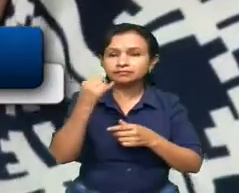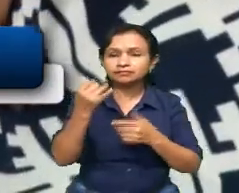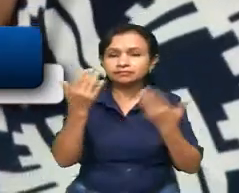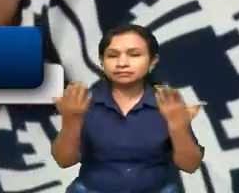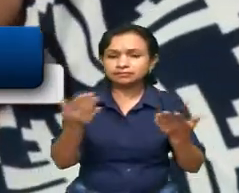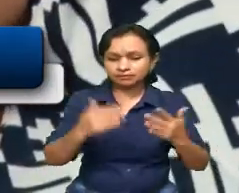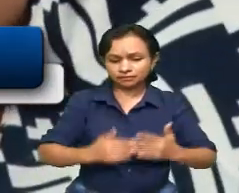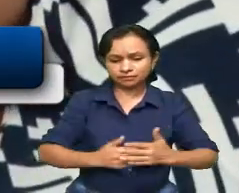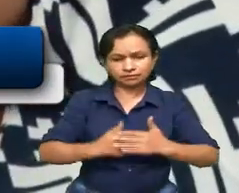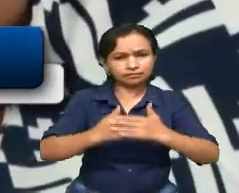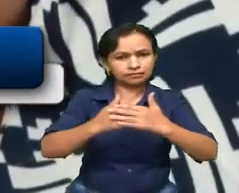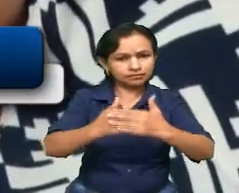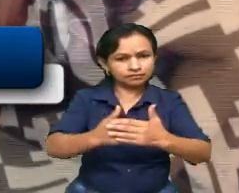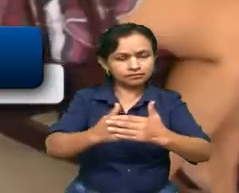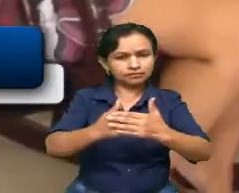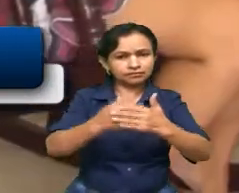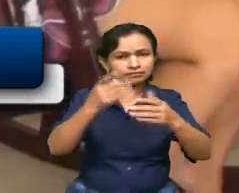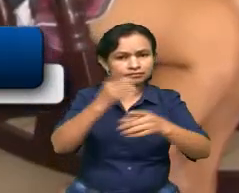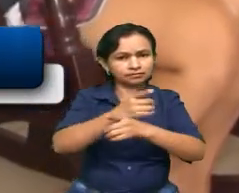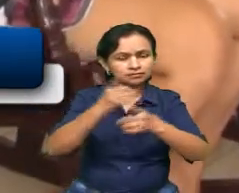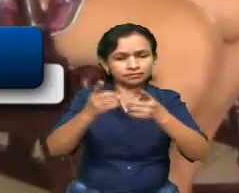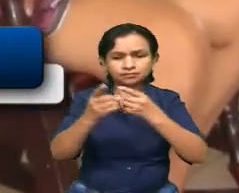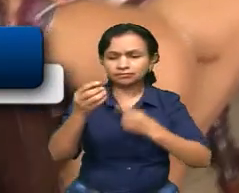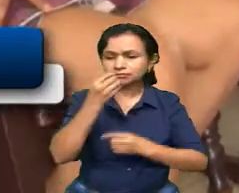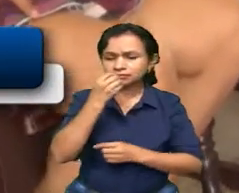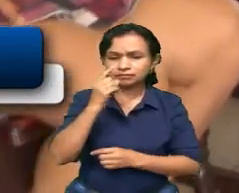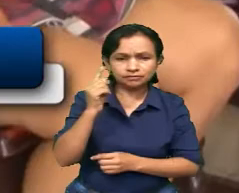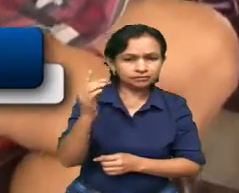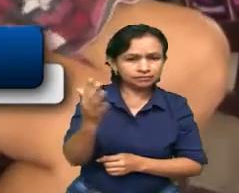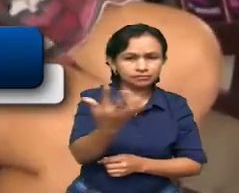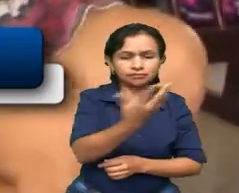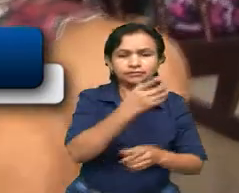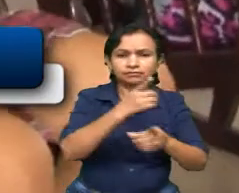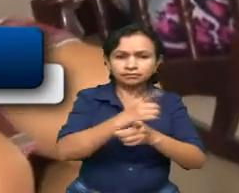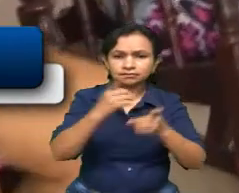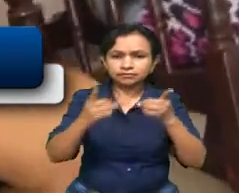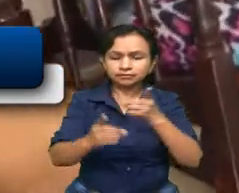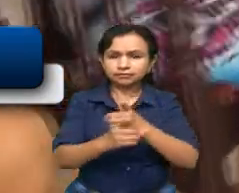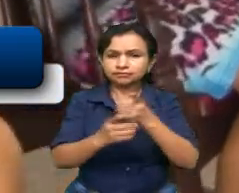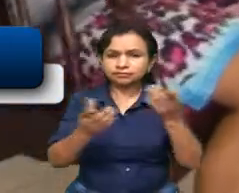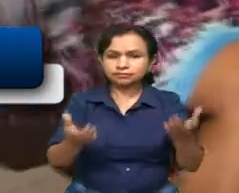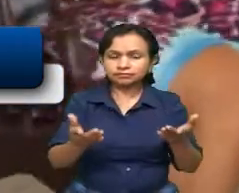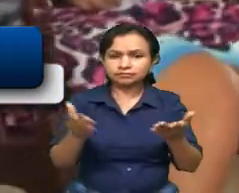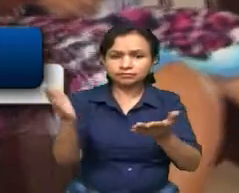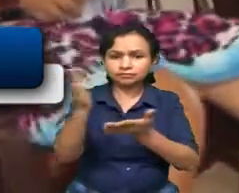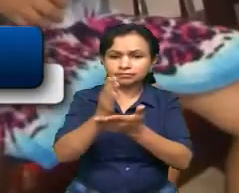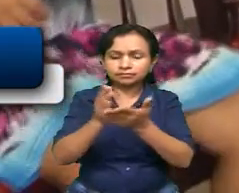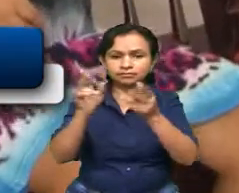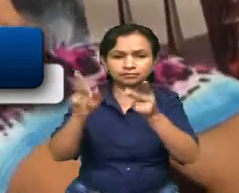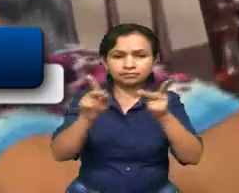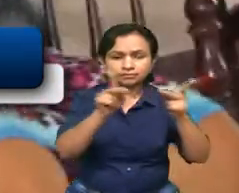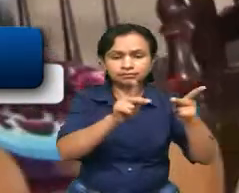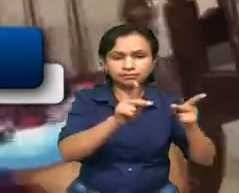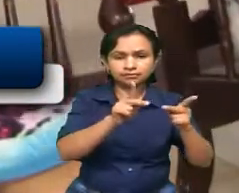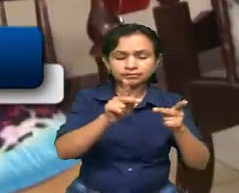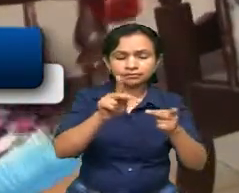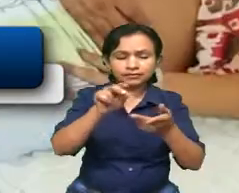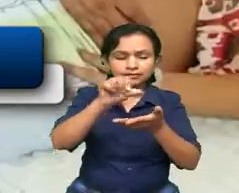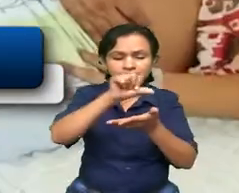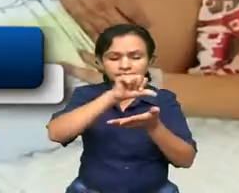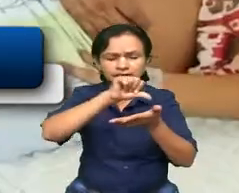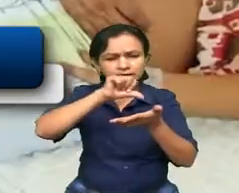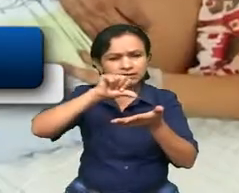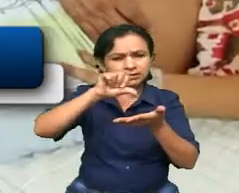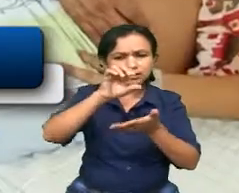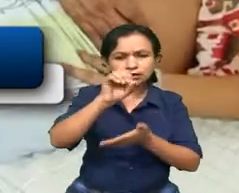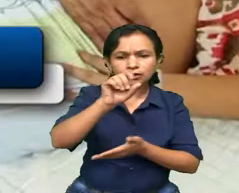el embarazo, se debe comer de todo. Ahora, hay algunas personas que hablan del aceite de oliva.